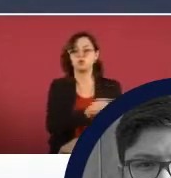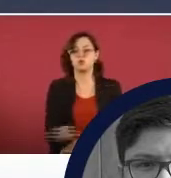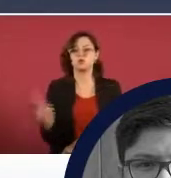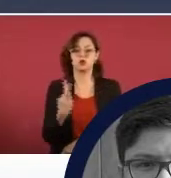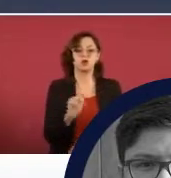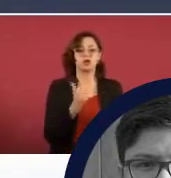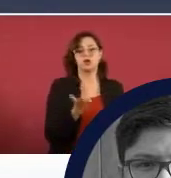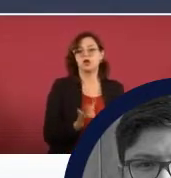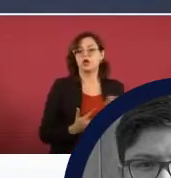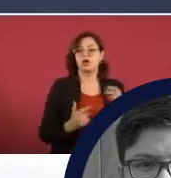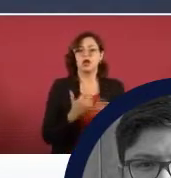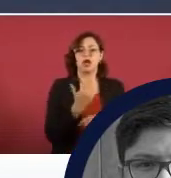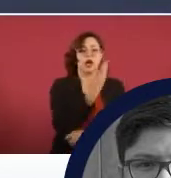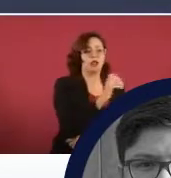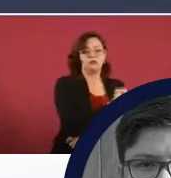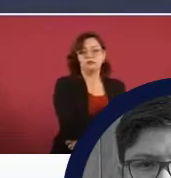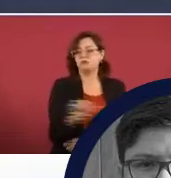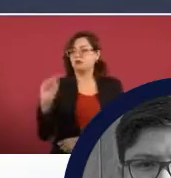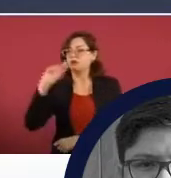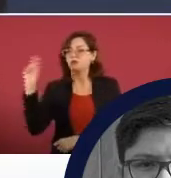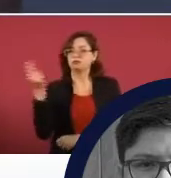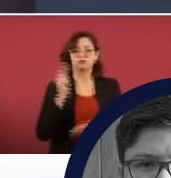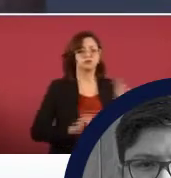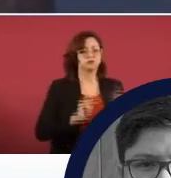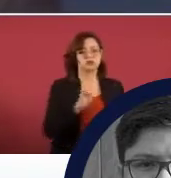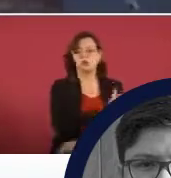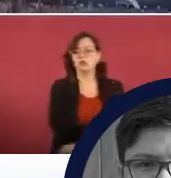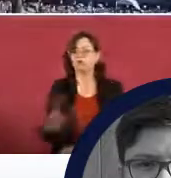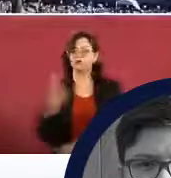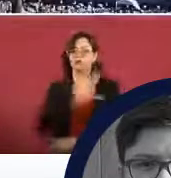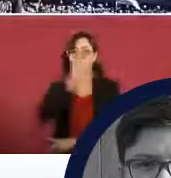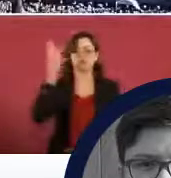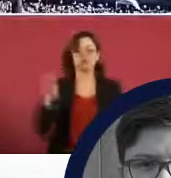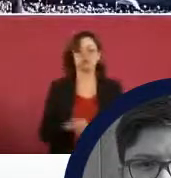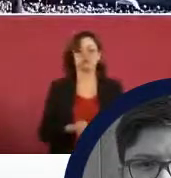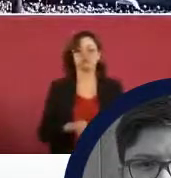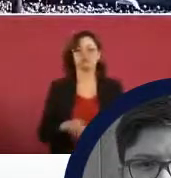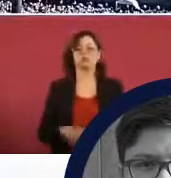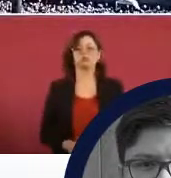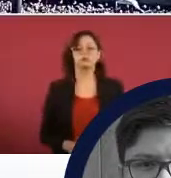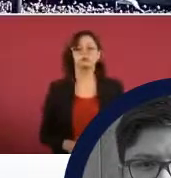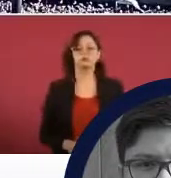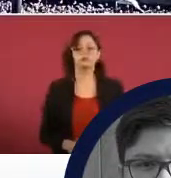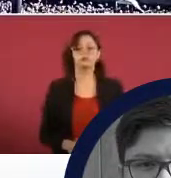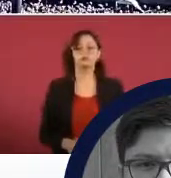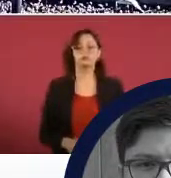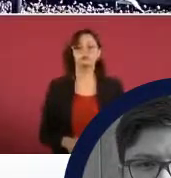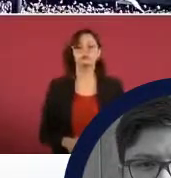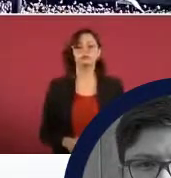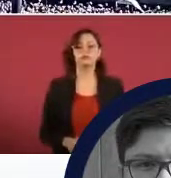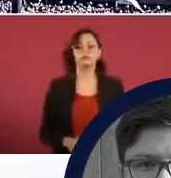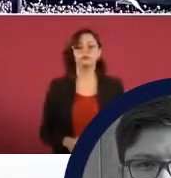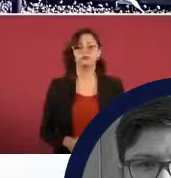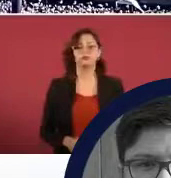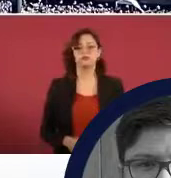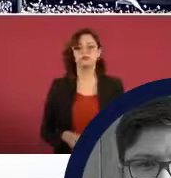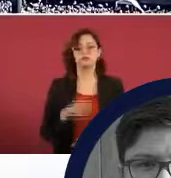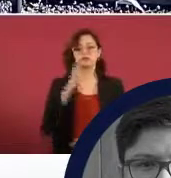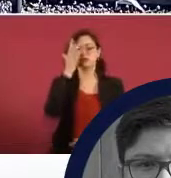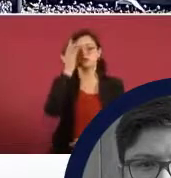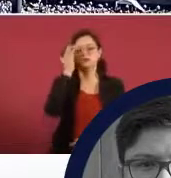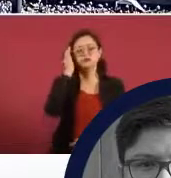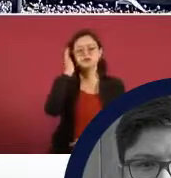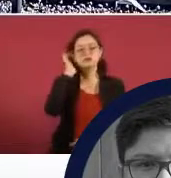mundo. Los programas sociales y particularmente la atención a los adultos mayores, que es